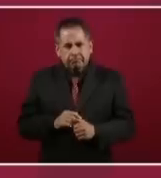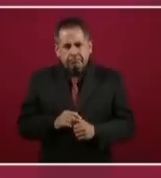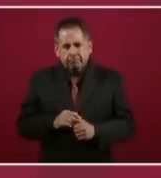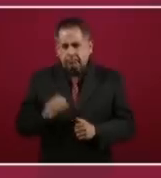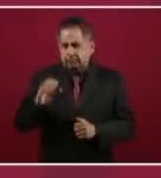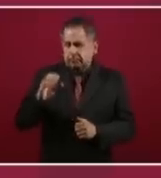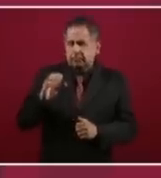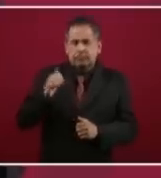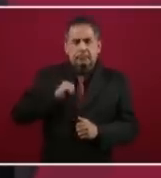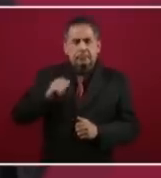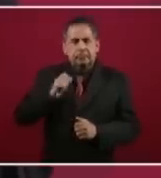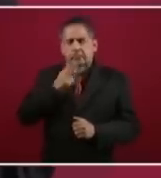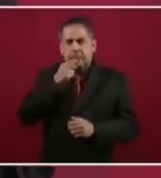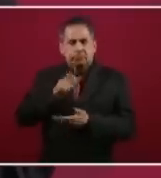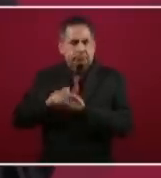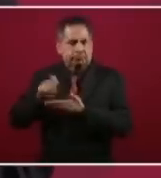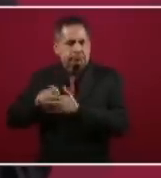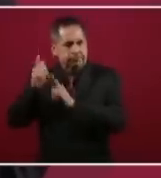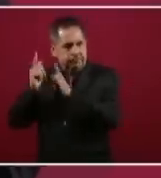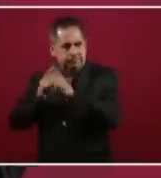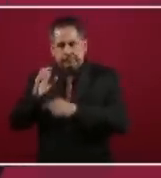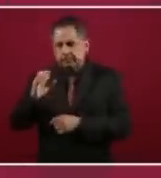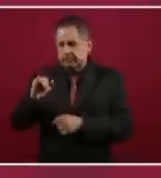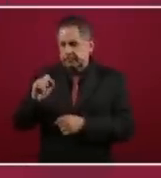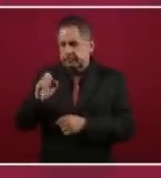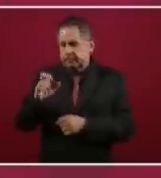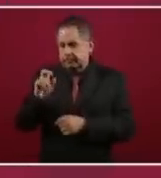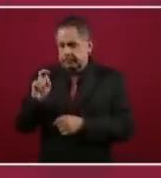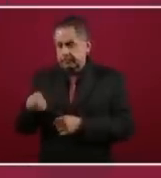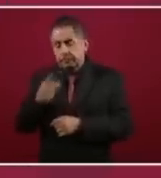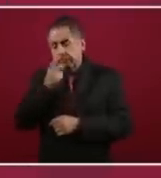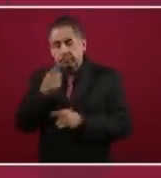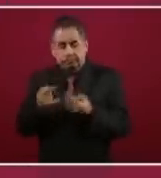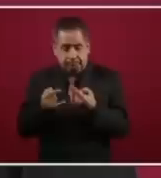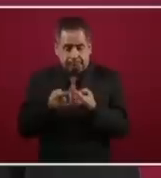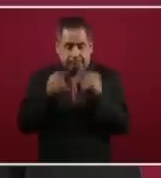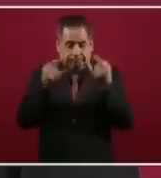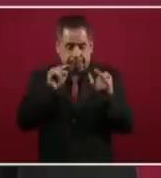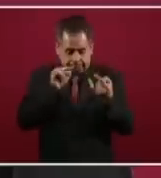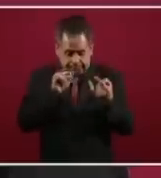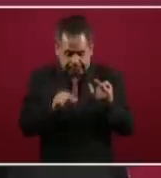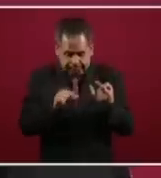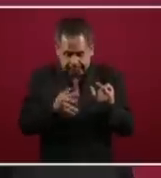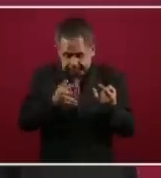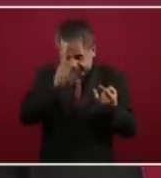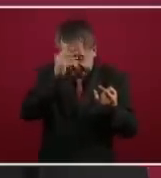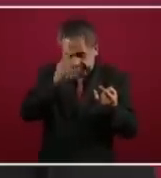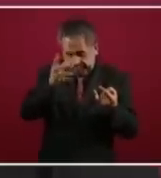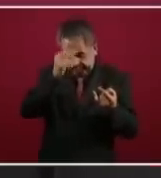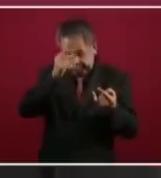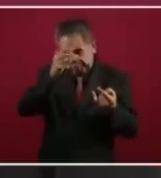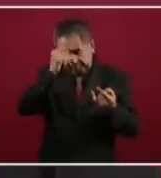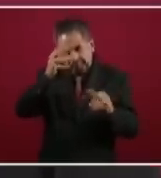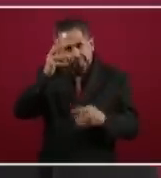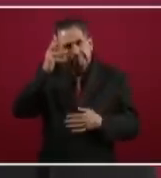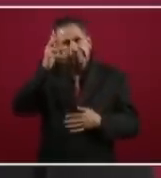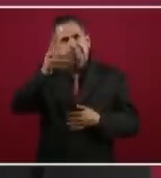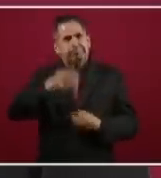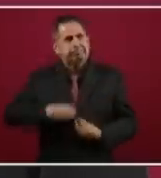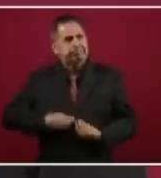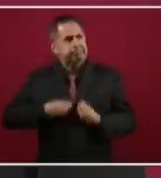Cicerón decía que la historia es la maestra de la vida.